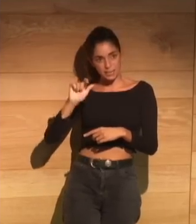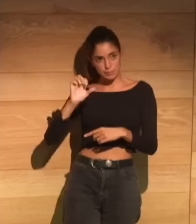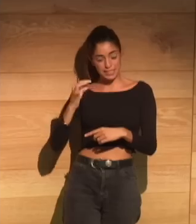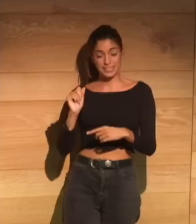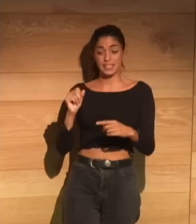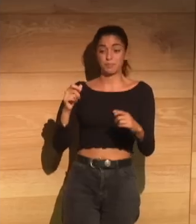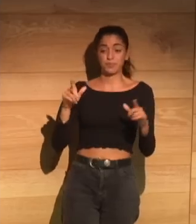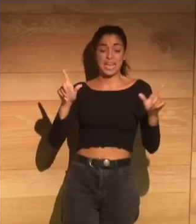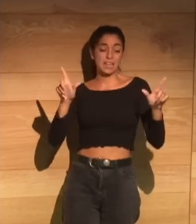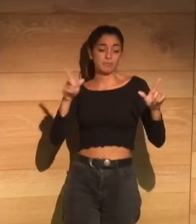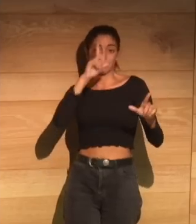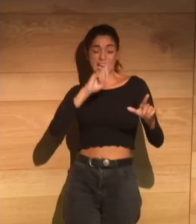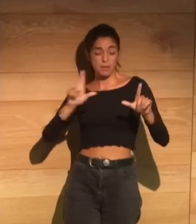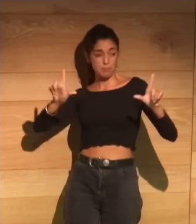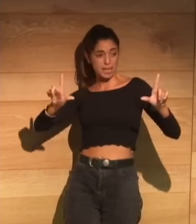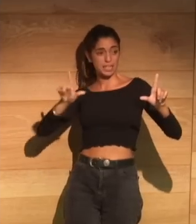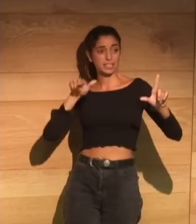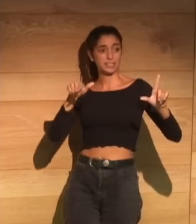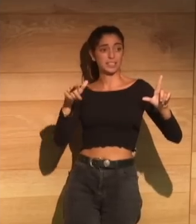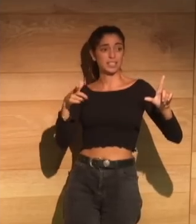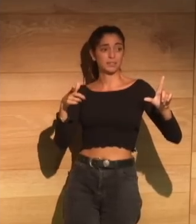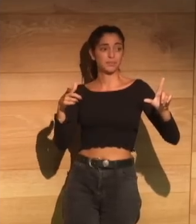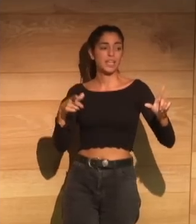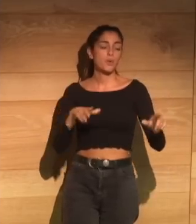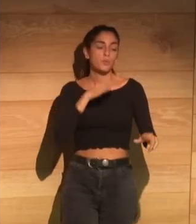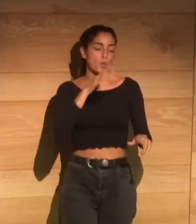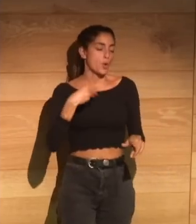qué es? Eso es un pesado, sí señor, pero bueno.